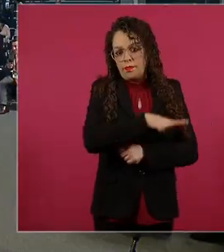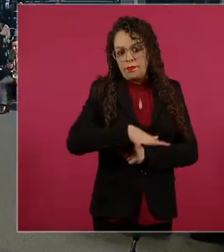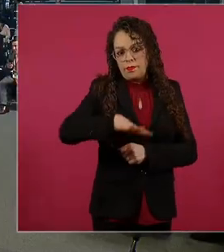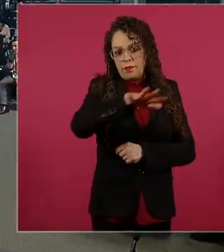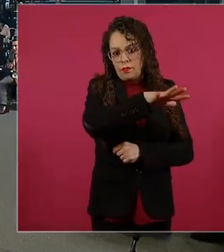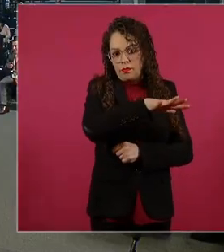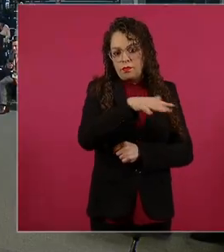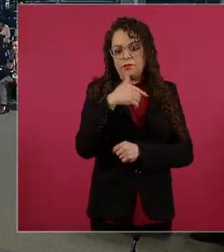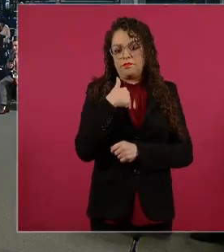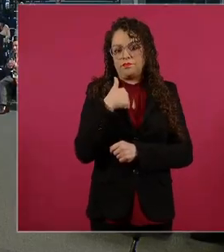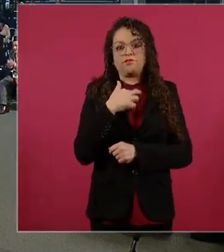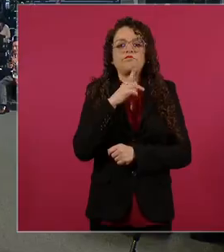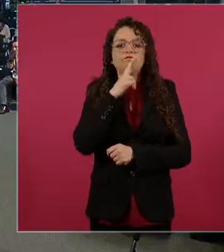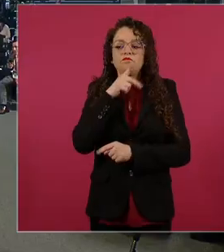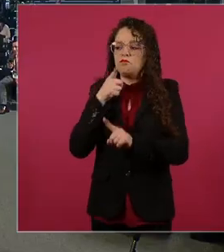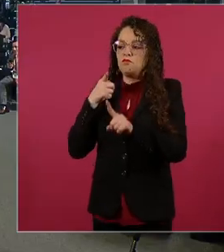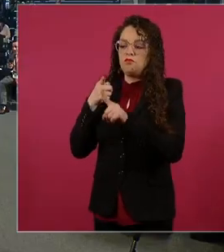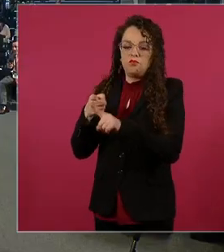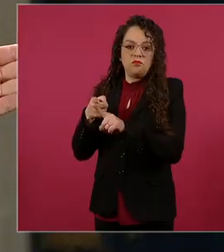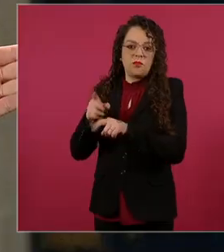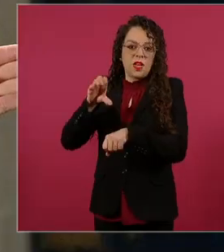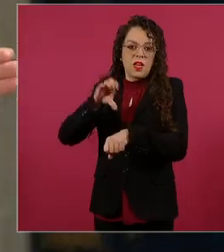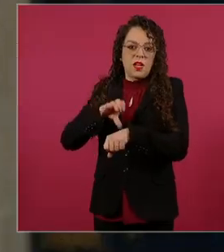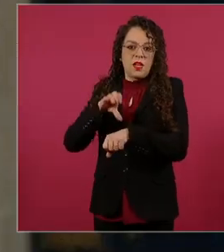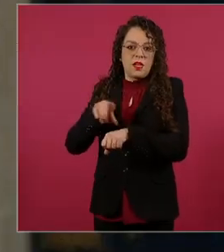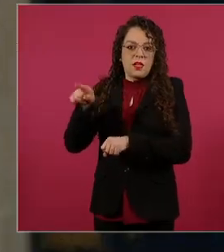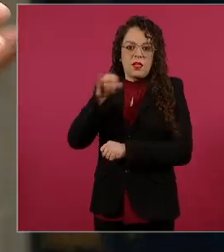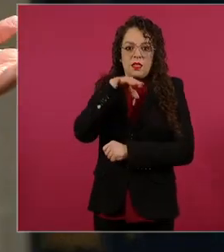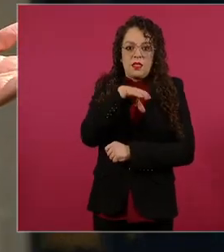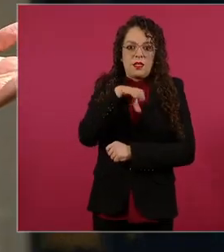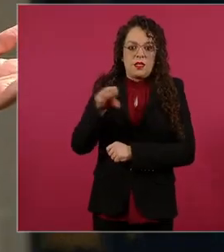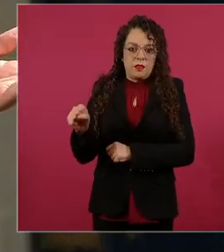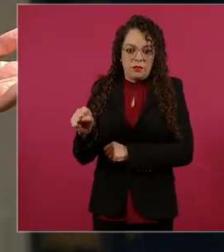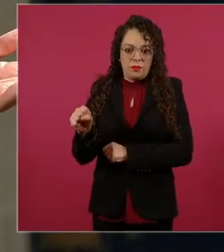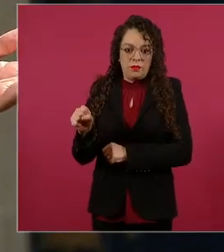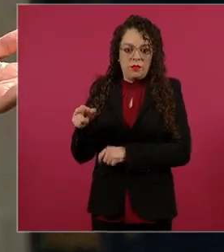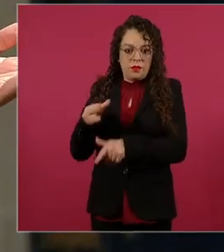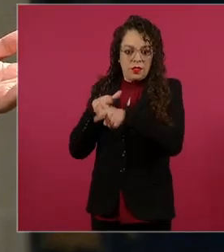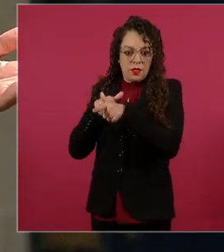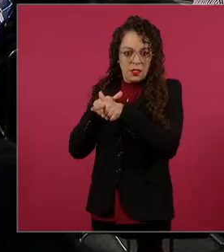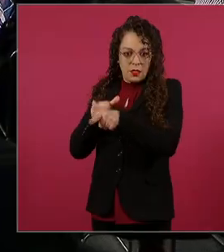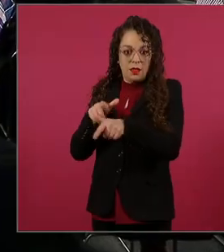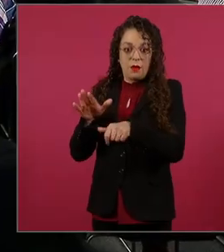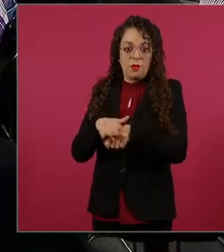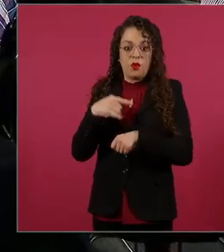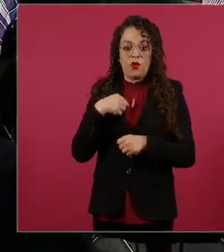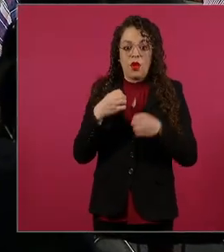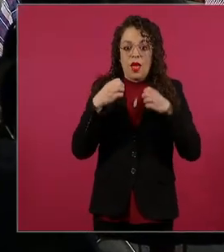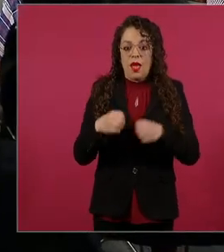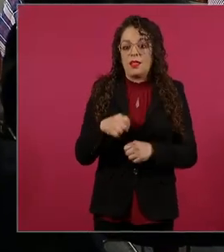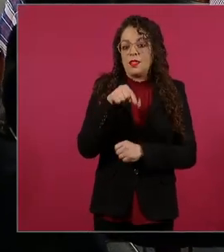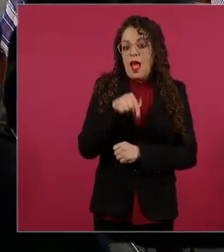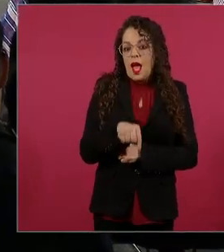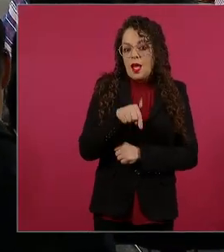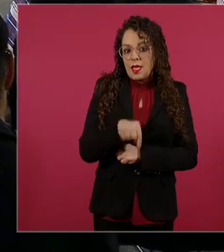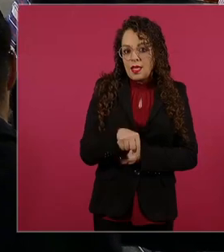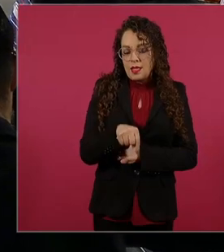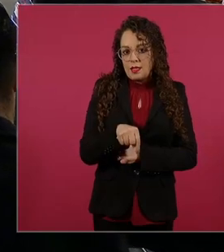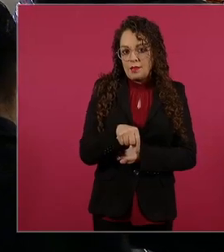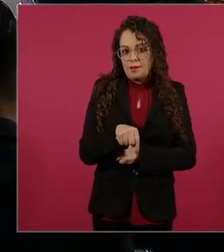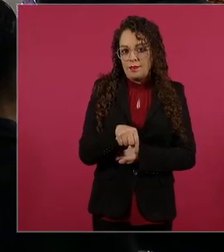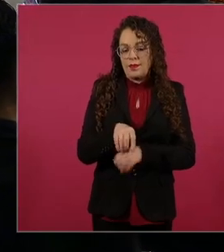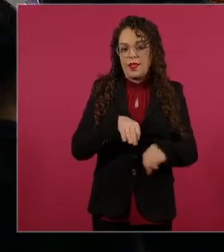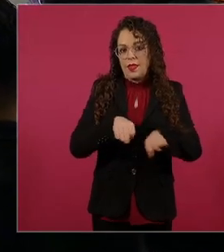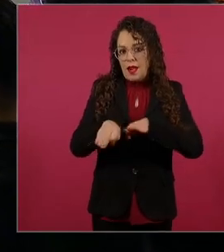me sigo atendiendo y mantener el tema del esquema del IMSS, que lo tengo por el tema de estar aquí en el esquema de presidencia,